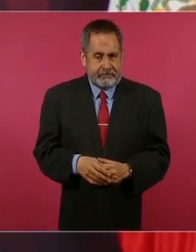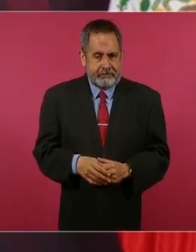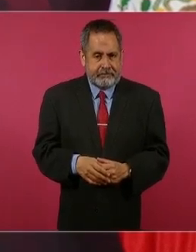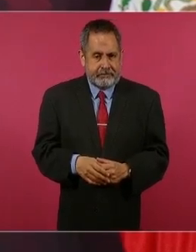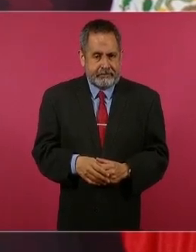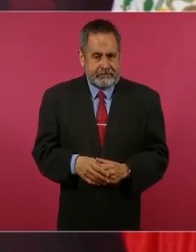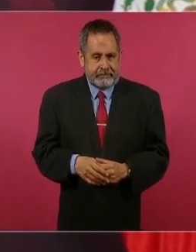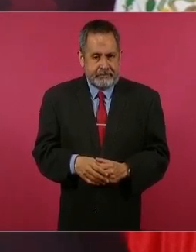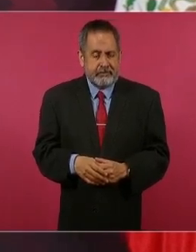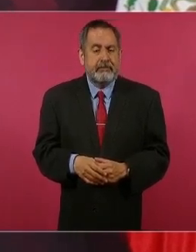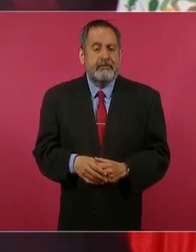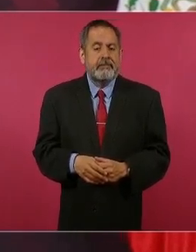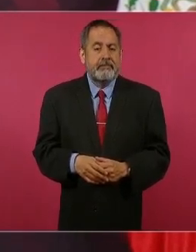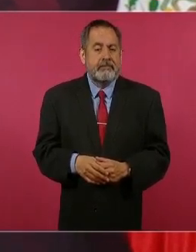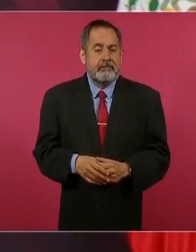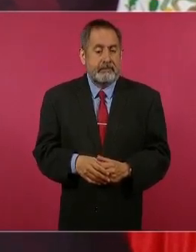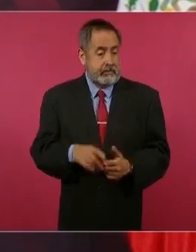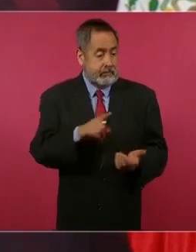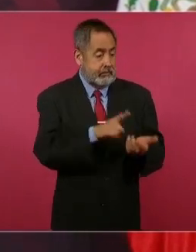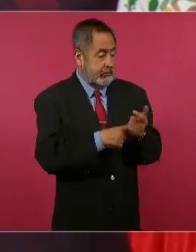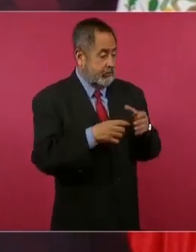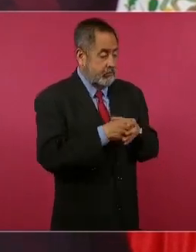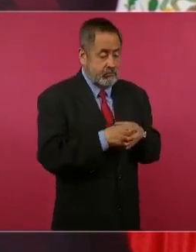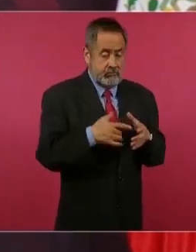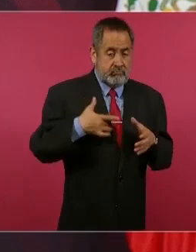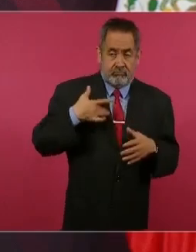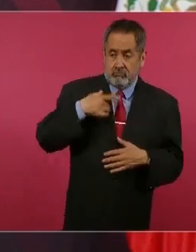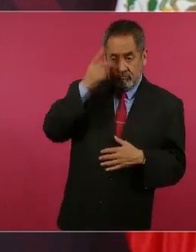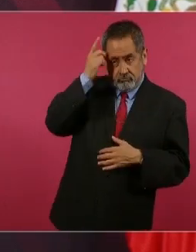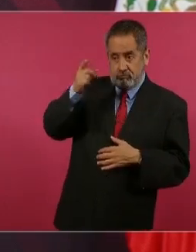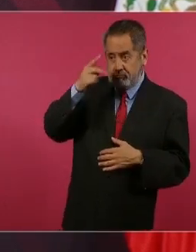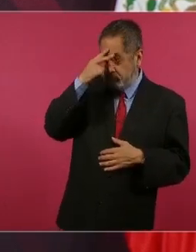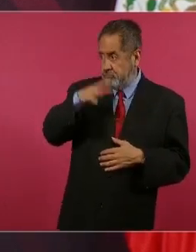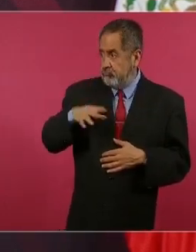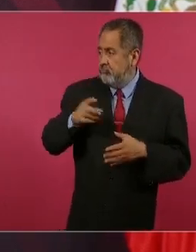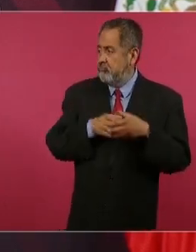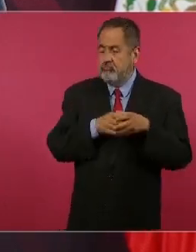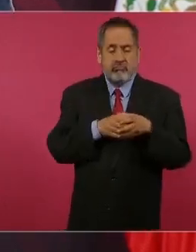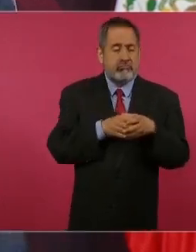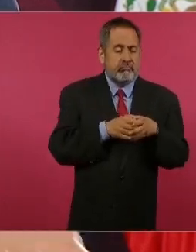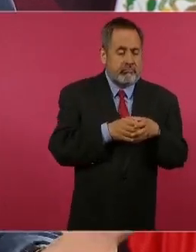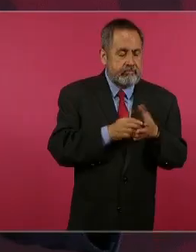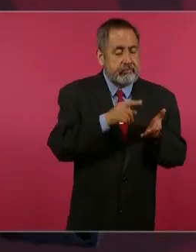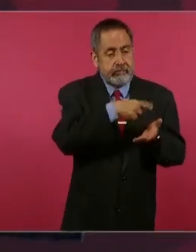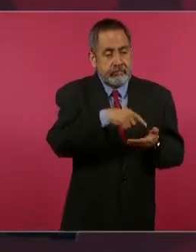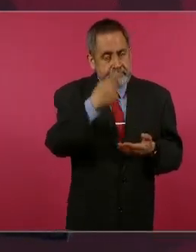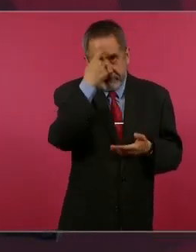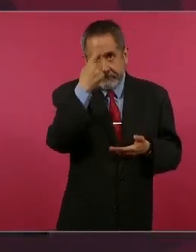los que se sienten dueños de México todavía